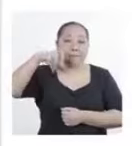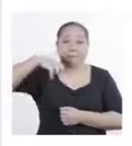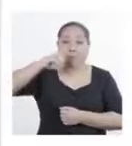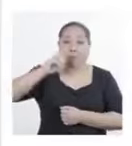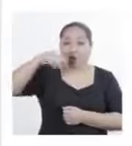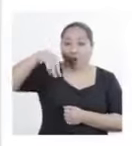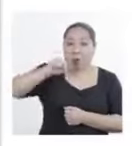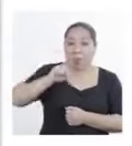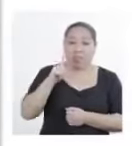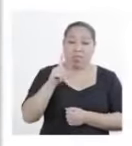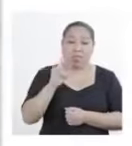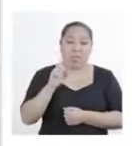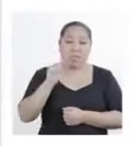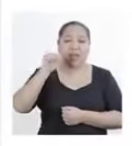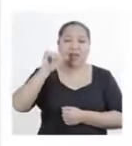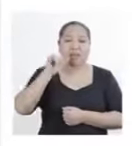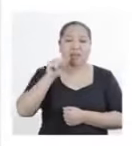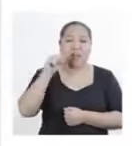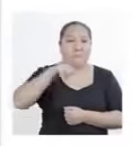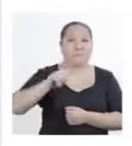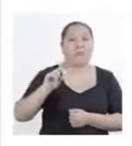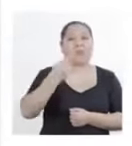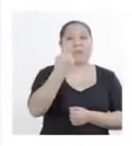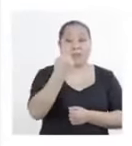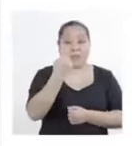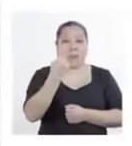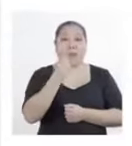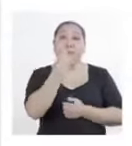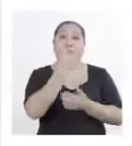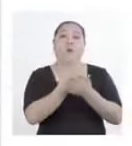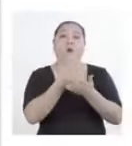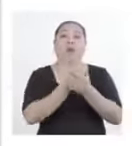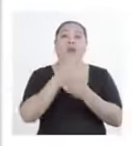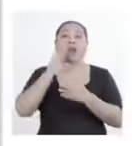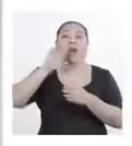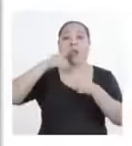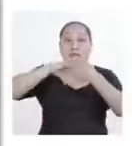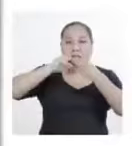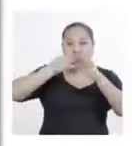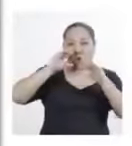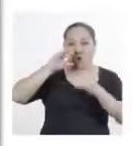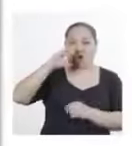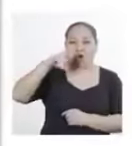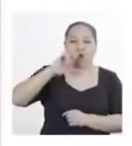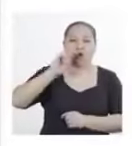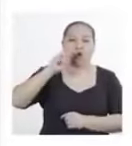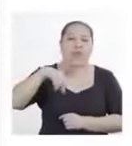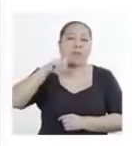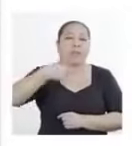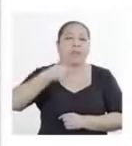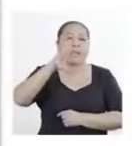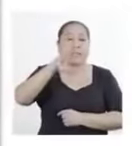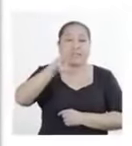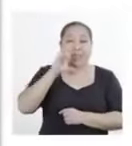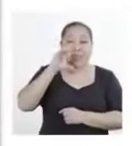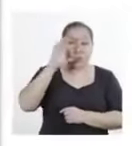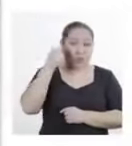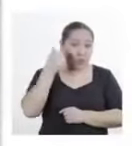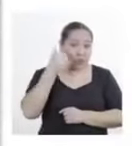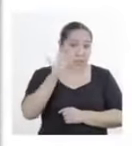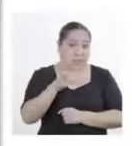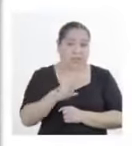escribió e ilustró un libro que llamó Primer Nueva Crónica y Buen Gobierno En ese escrito de 1615 se